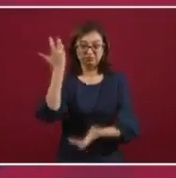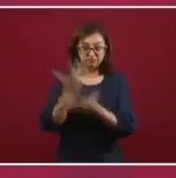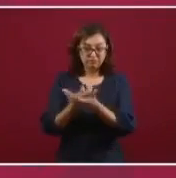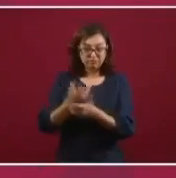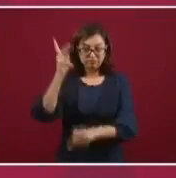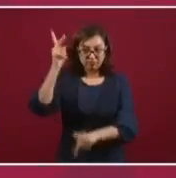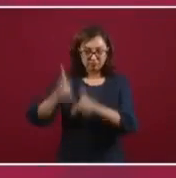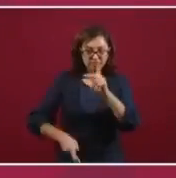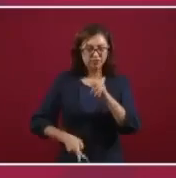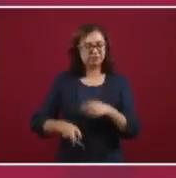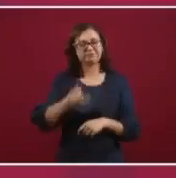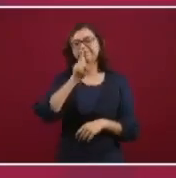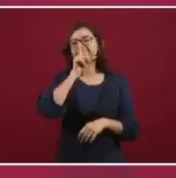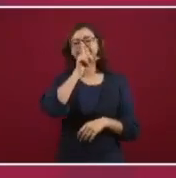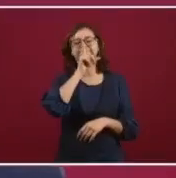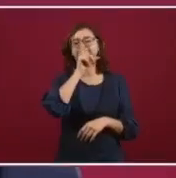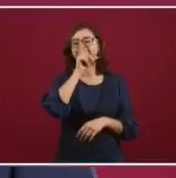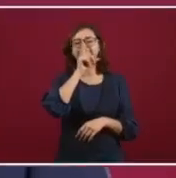ya